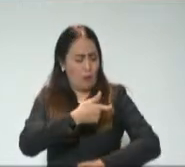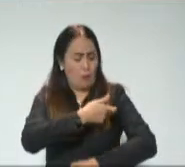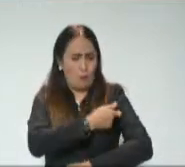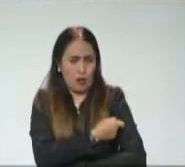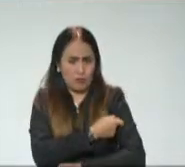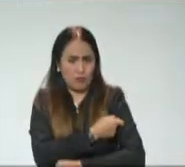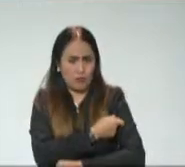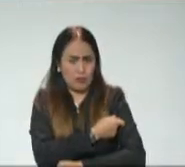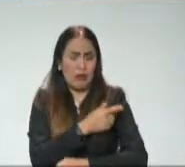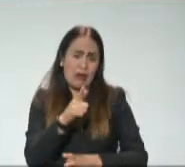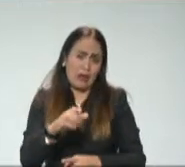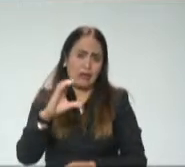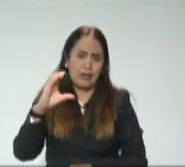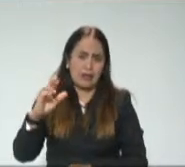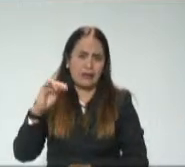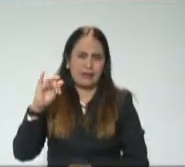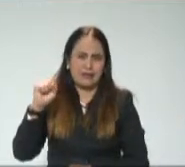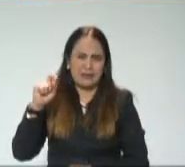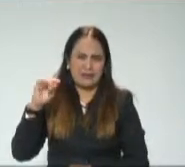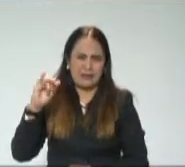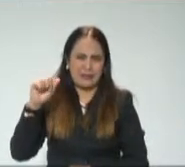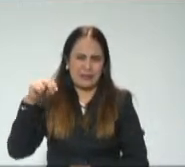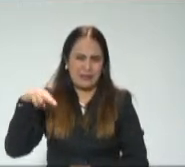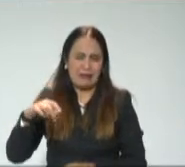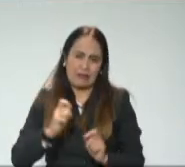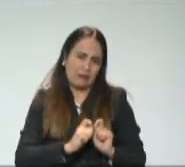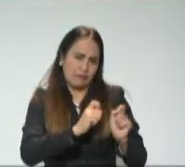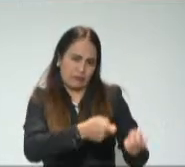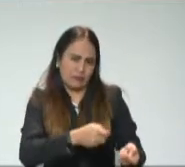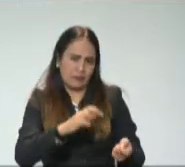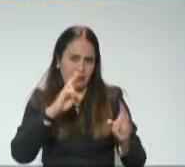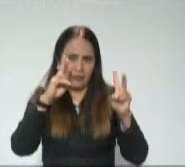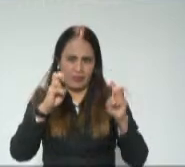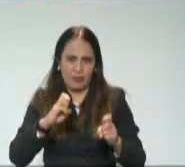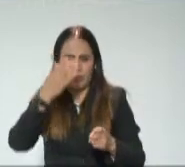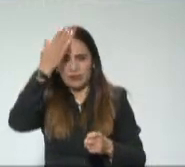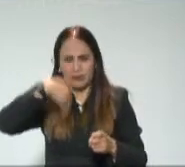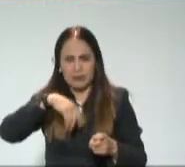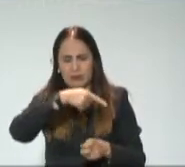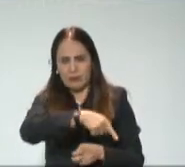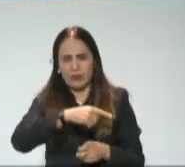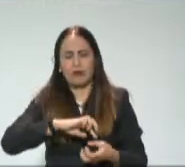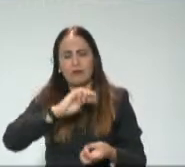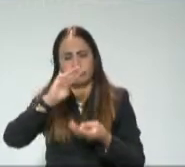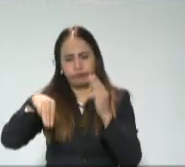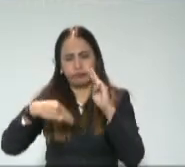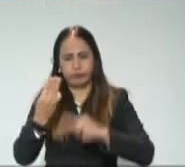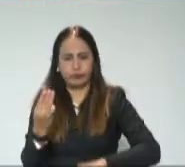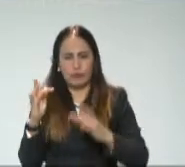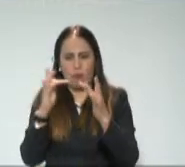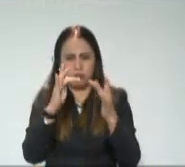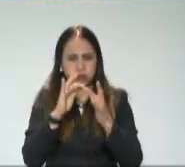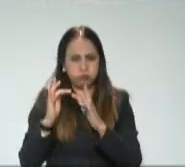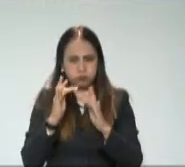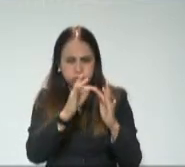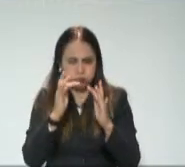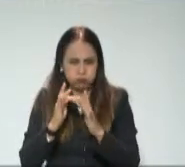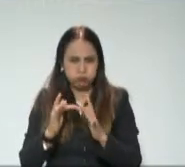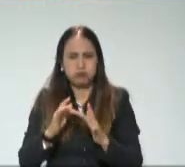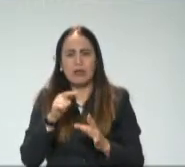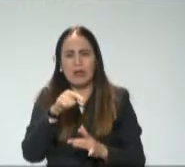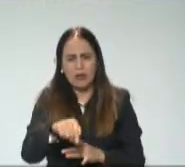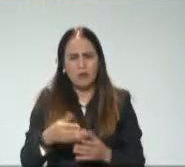en manos de de Cristian es un tema que ha implicado una coordinación a nivel global muy importante justamente